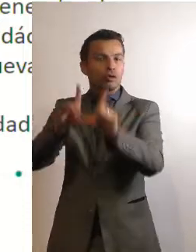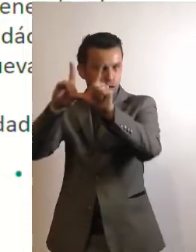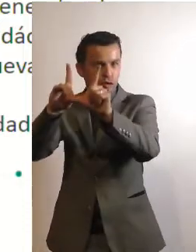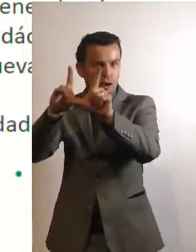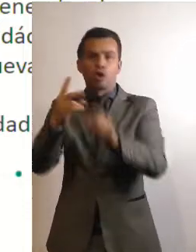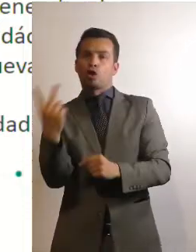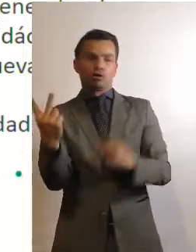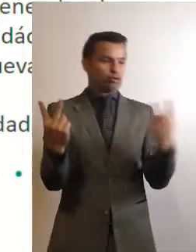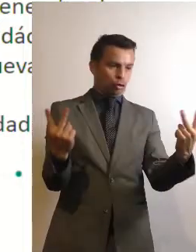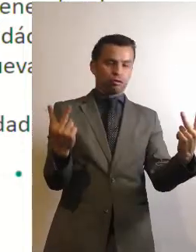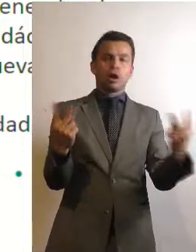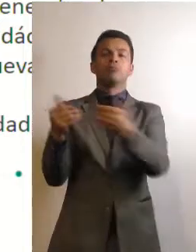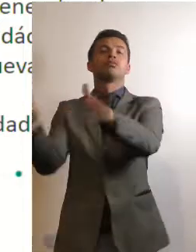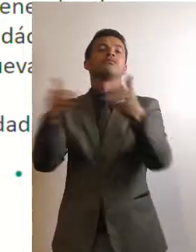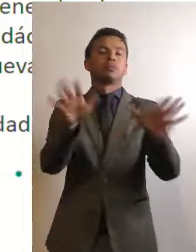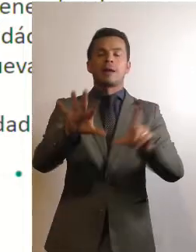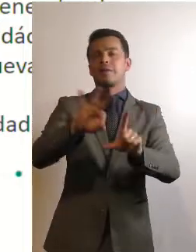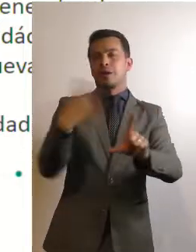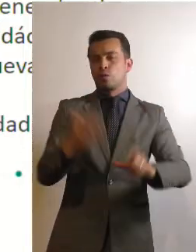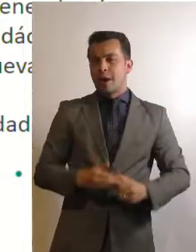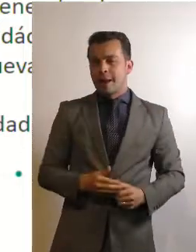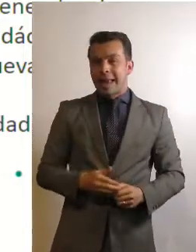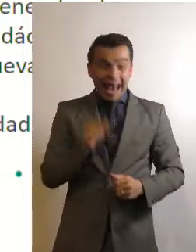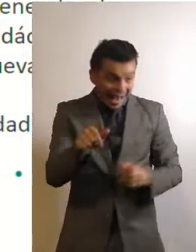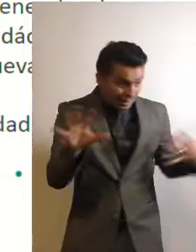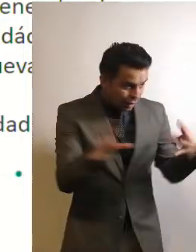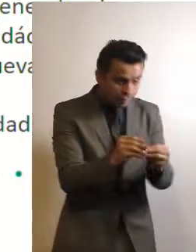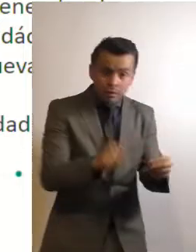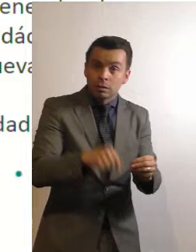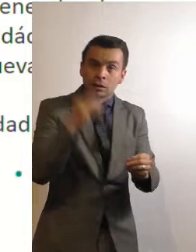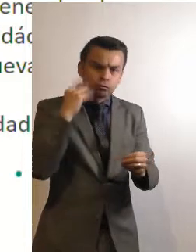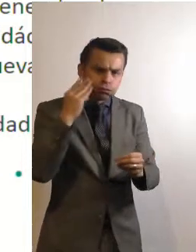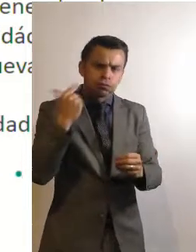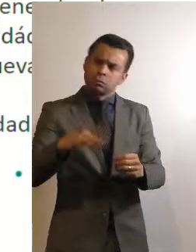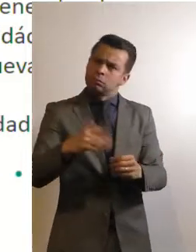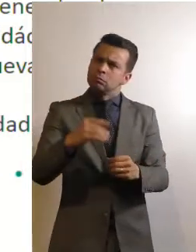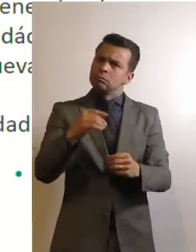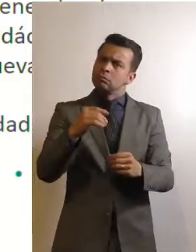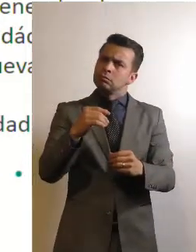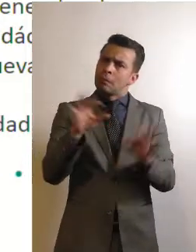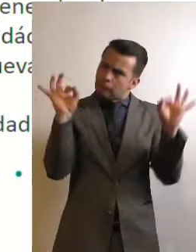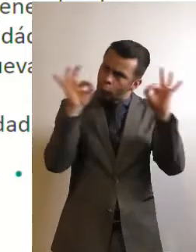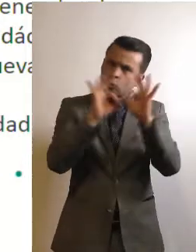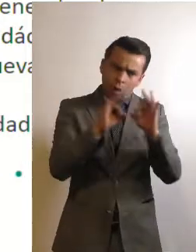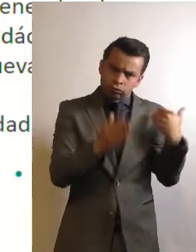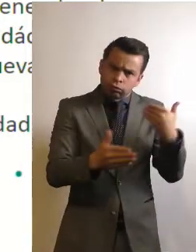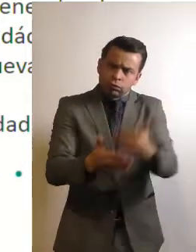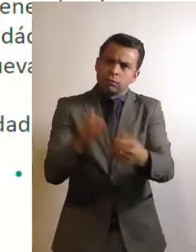esas experiencias significativas que hemos tenido en la